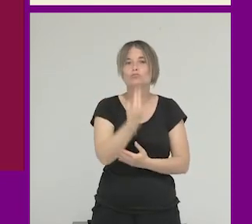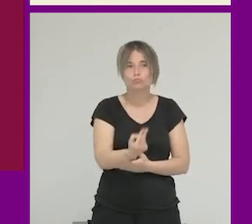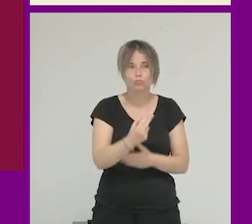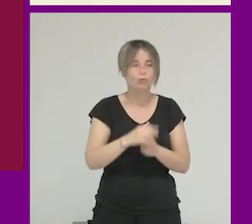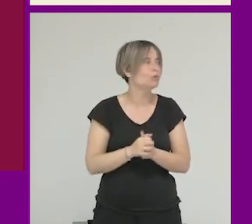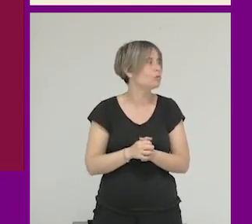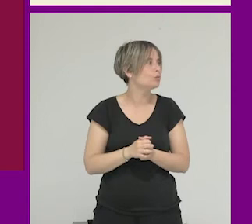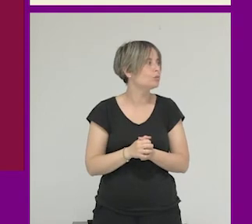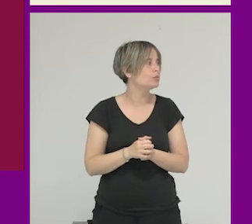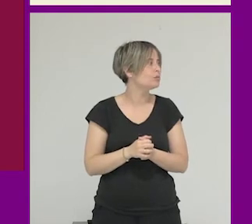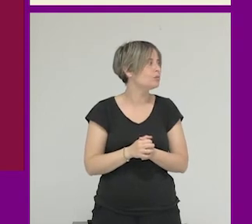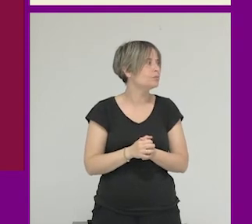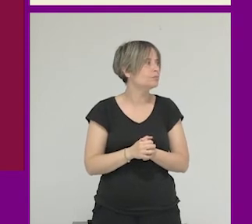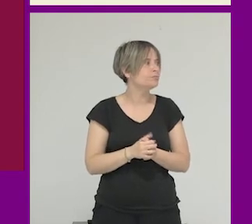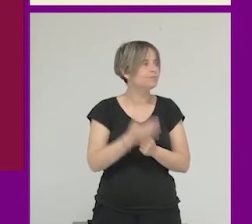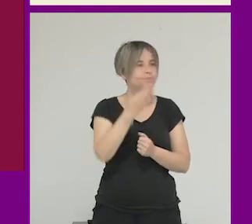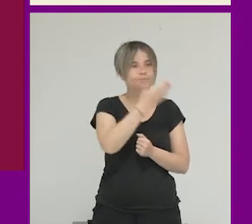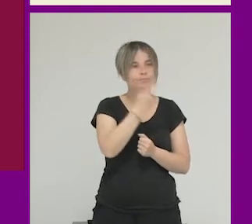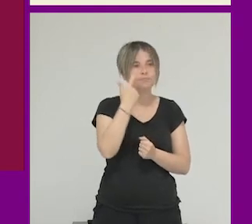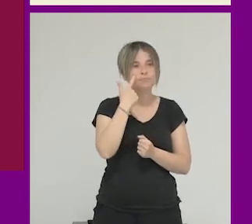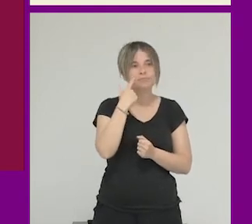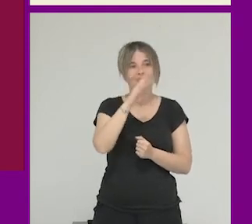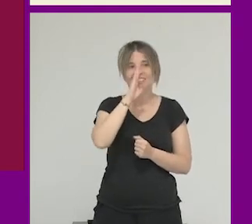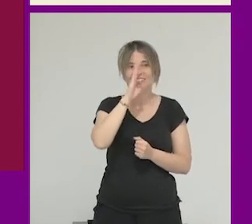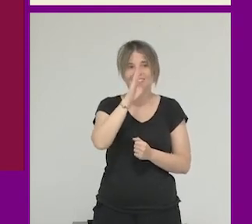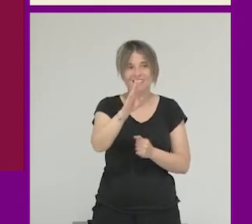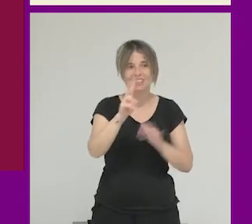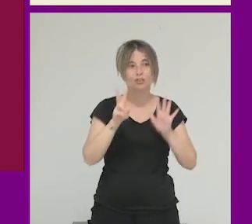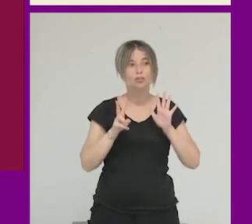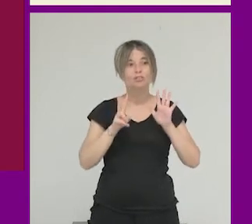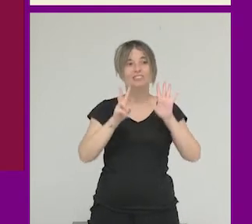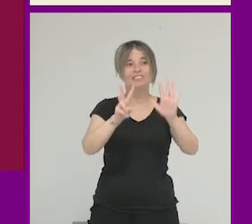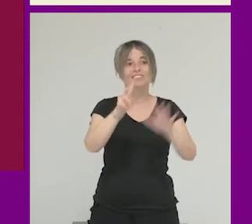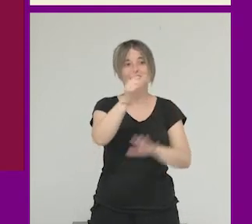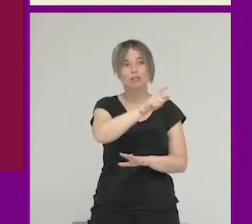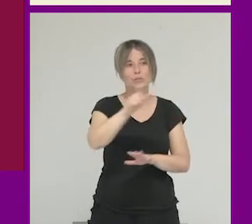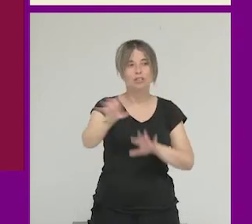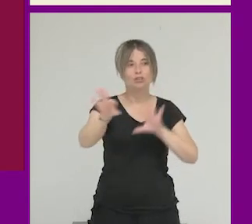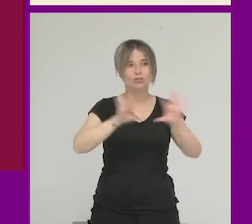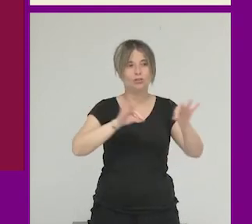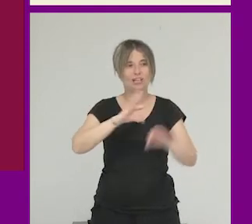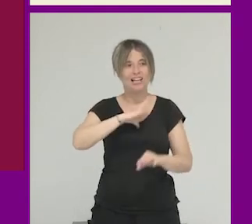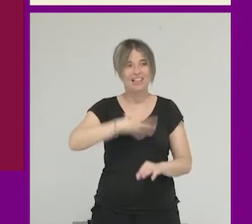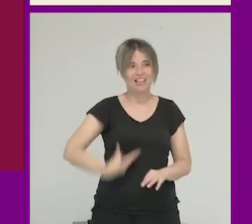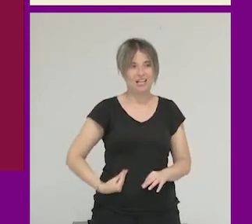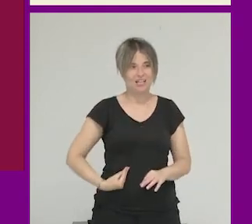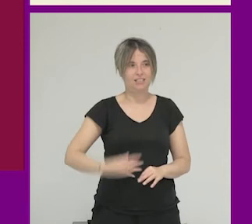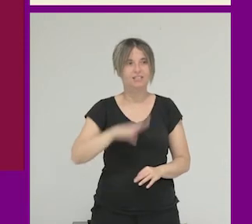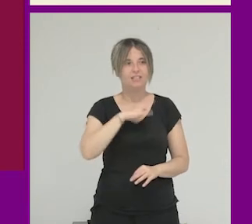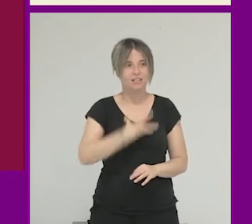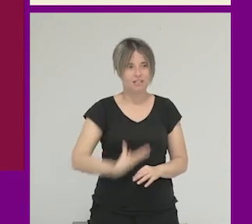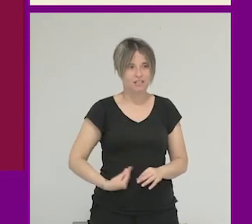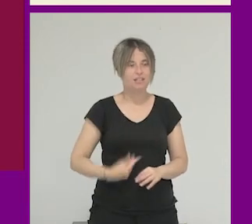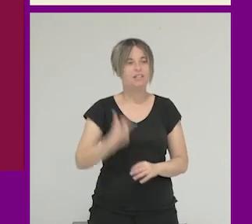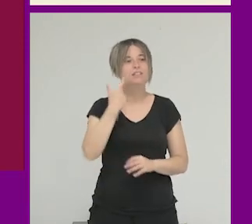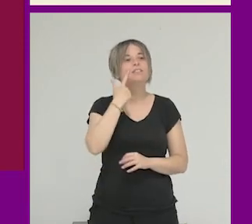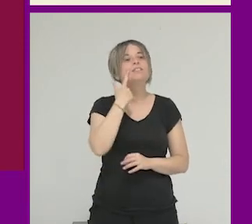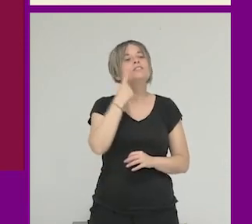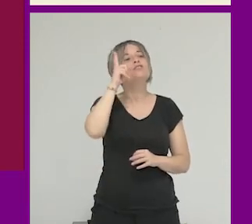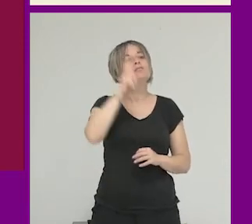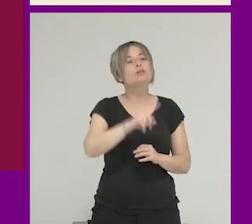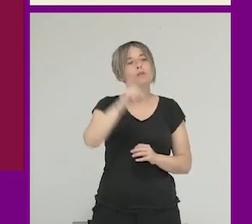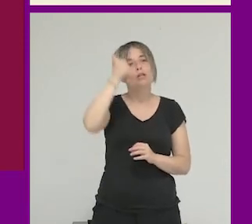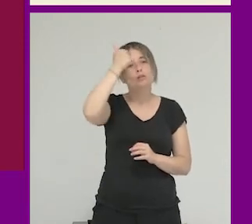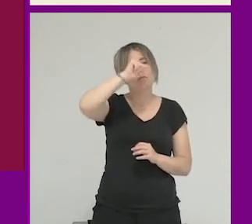gizon cis 7 ahots hartu ditut eta beste bat trans, eta gizon